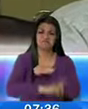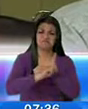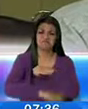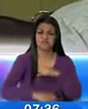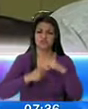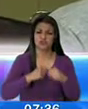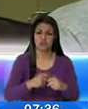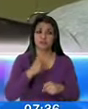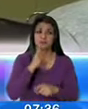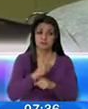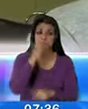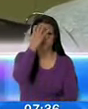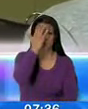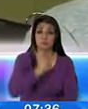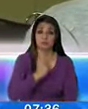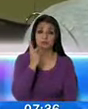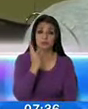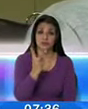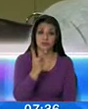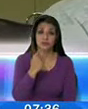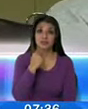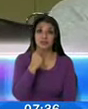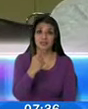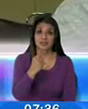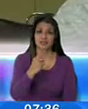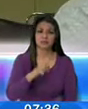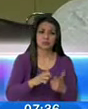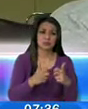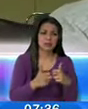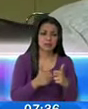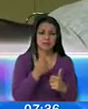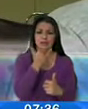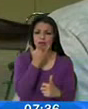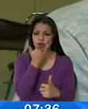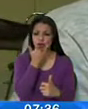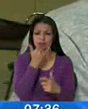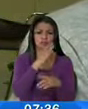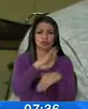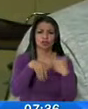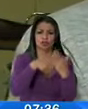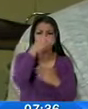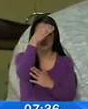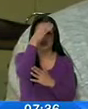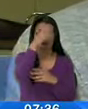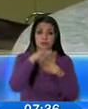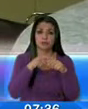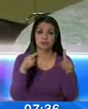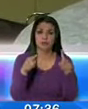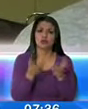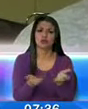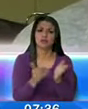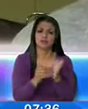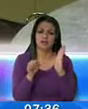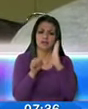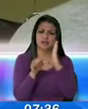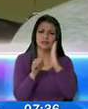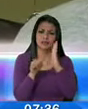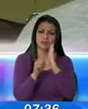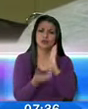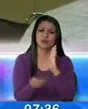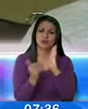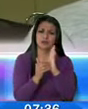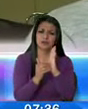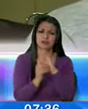y ustedes lo pueden ver. Habla de los incidentes, del error, la conceptualización, pero habla del artículo, nuevamente regresa a